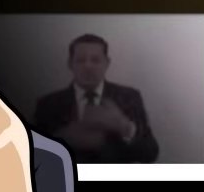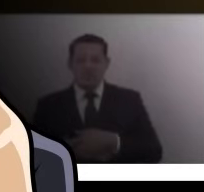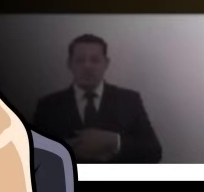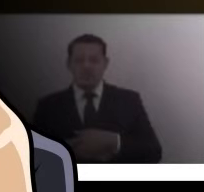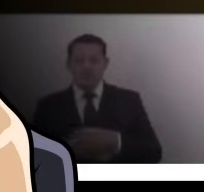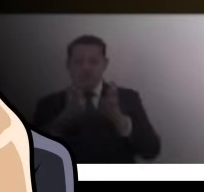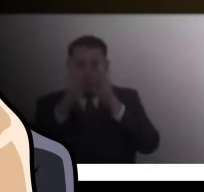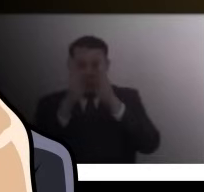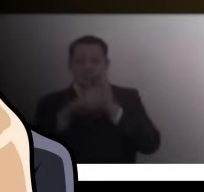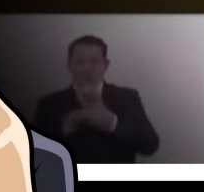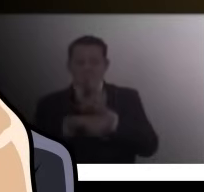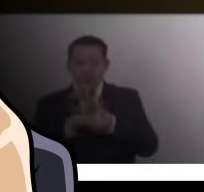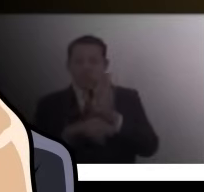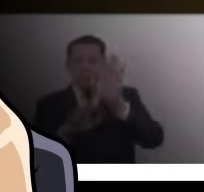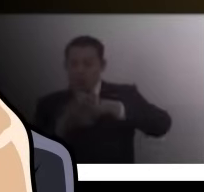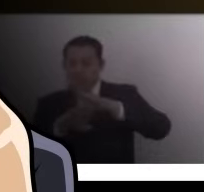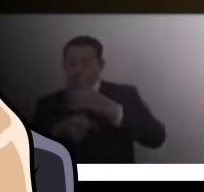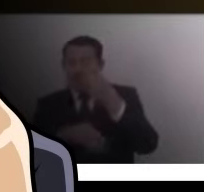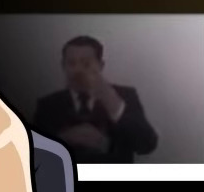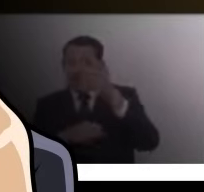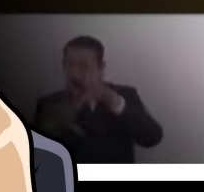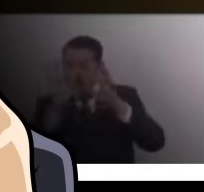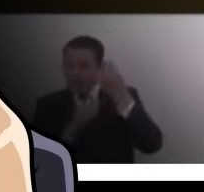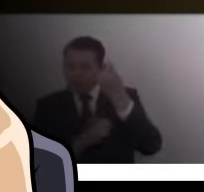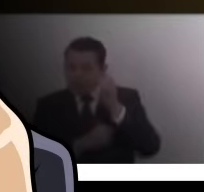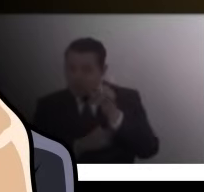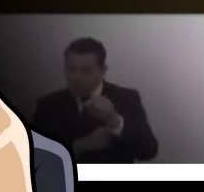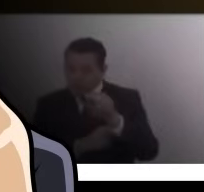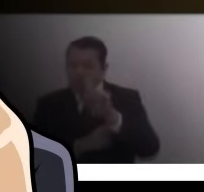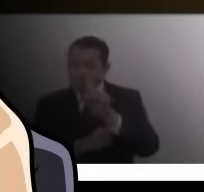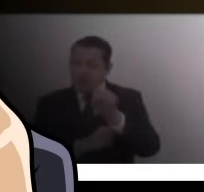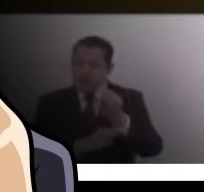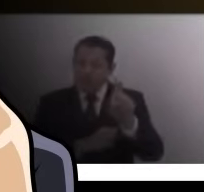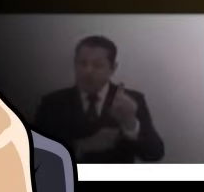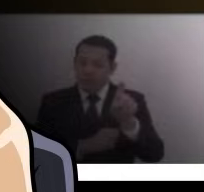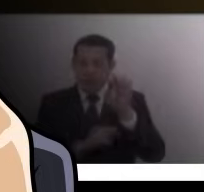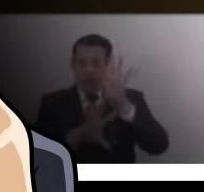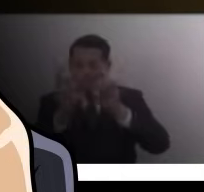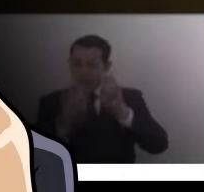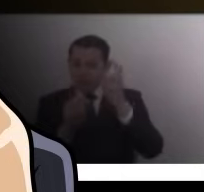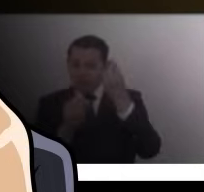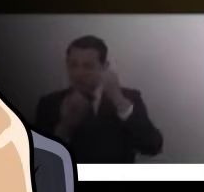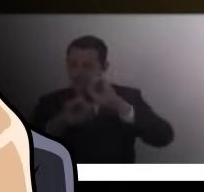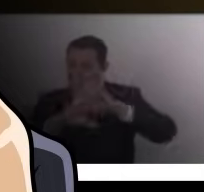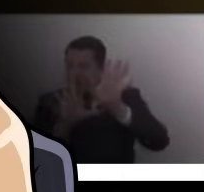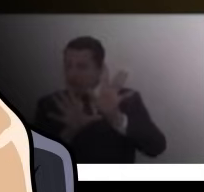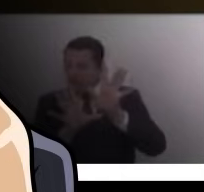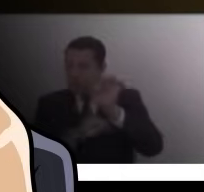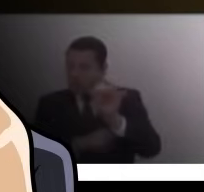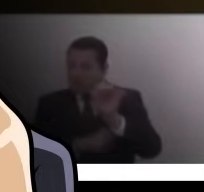Que estemos pendientes y que les digamos, mire, le falta algo que entender. Hay algo que usted no ha comprendido.